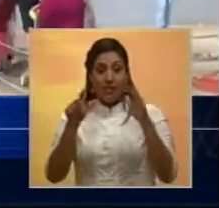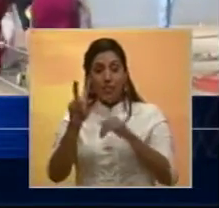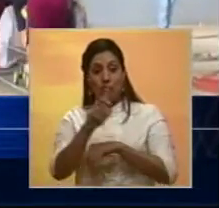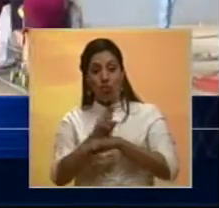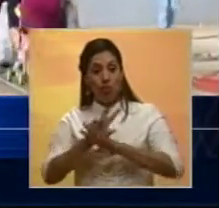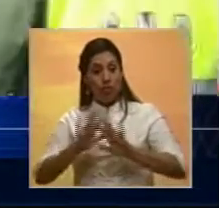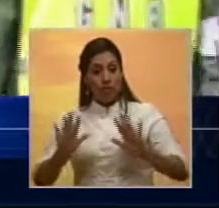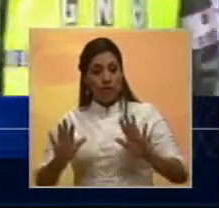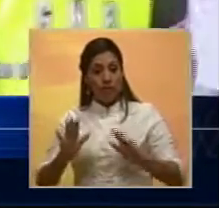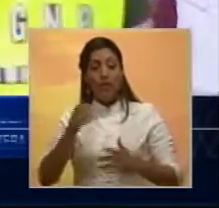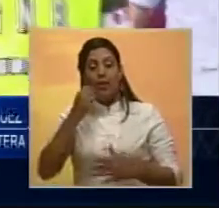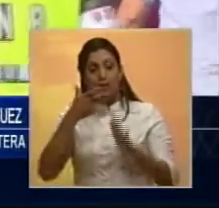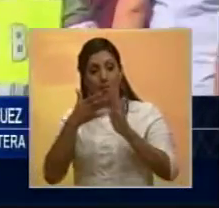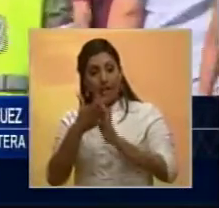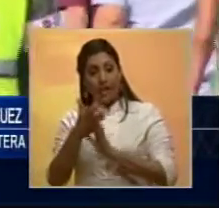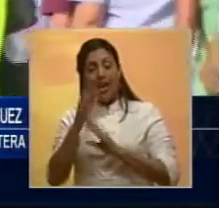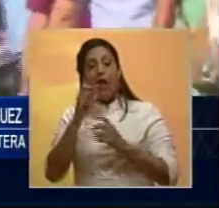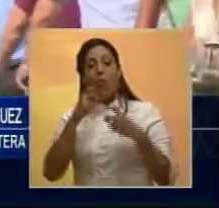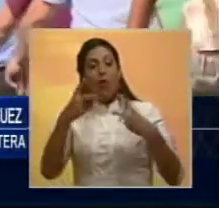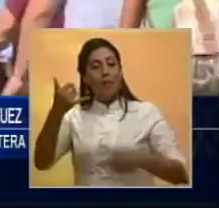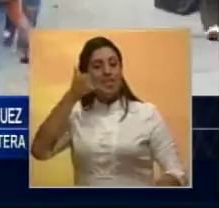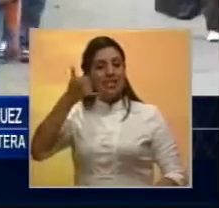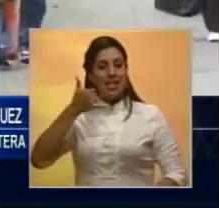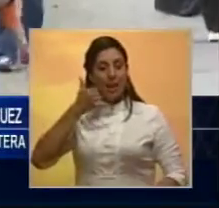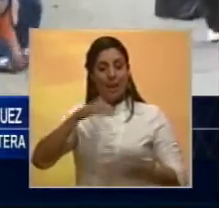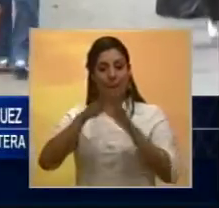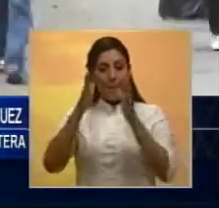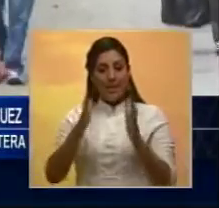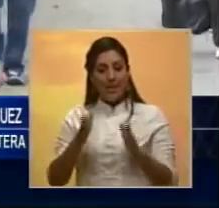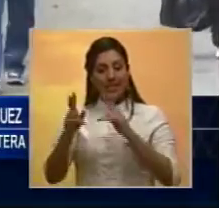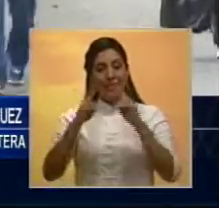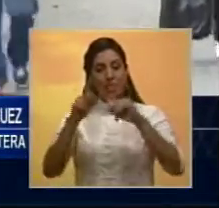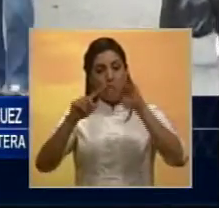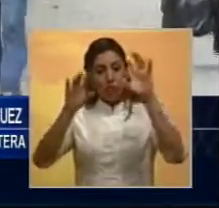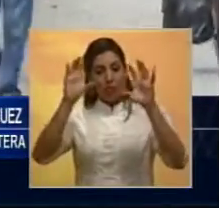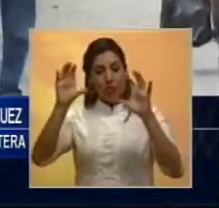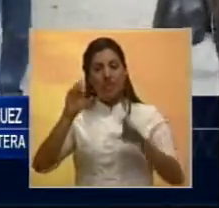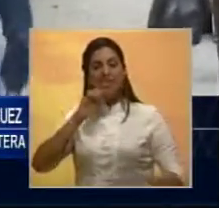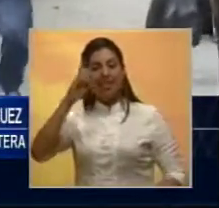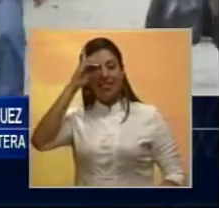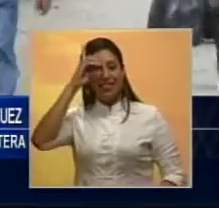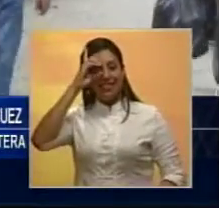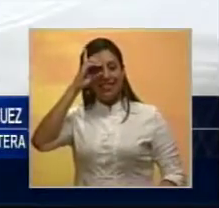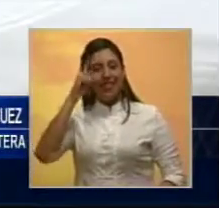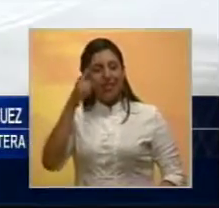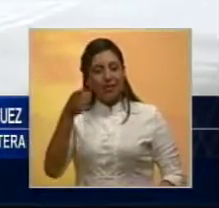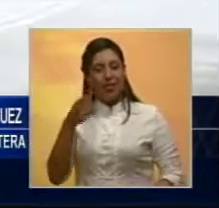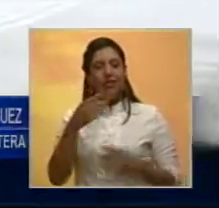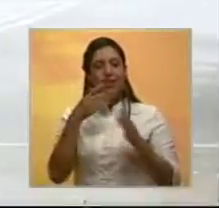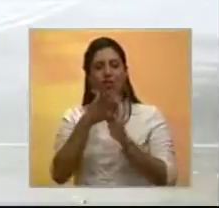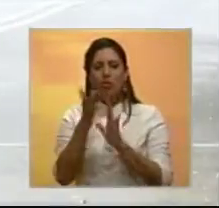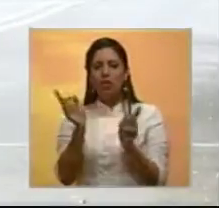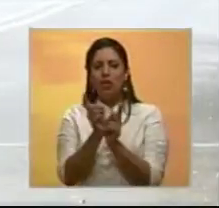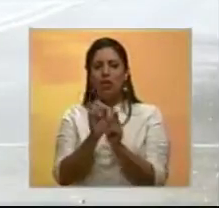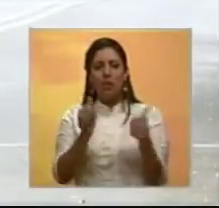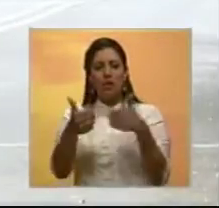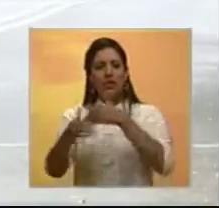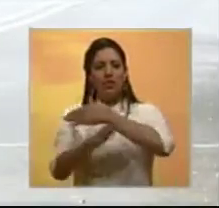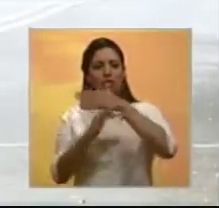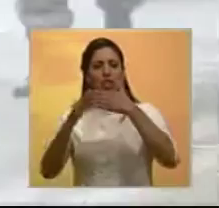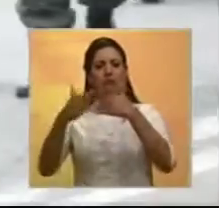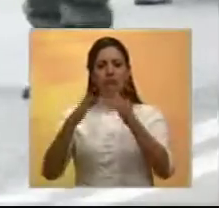horas. Holguín aseguró que recibió una llamada de la ministra de Relaciones Exteriores, Delcy Rodríguez, quien solo le informó sobre la